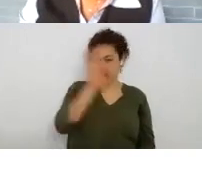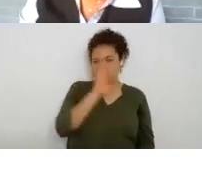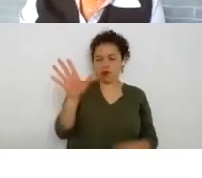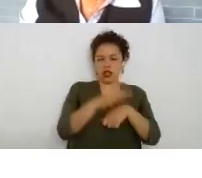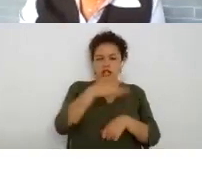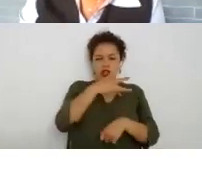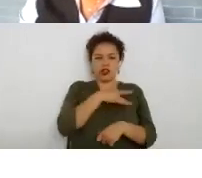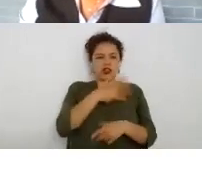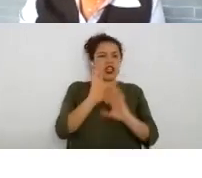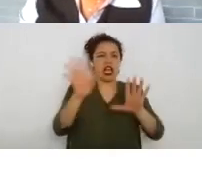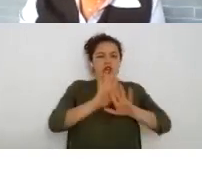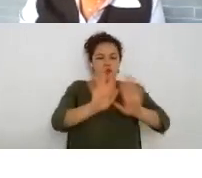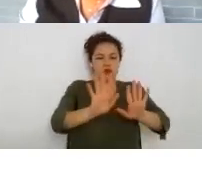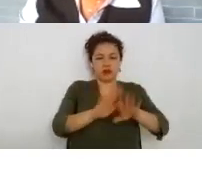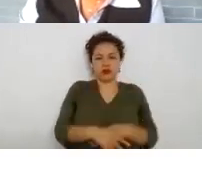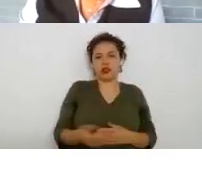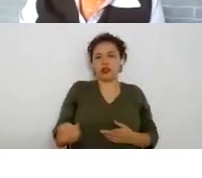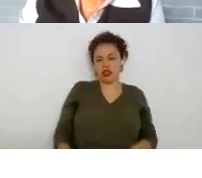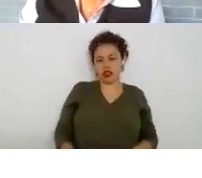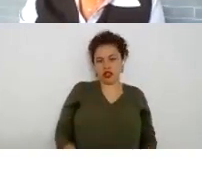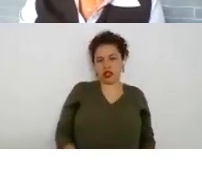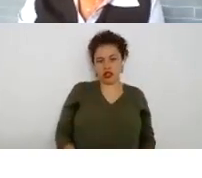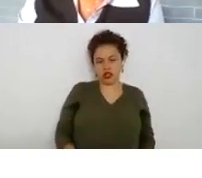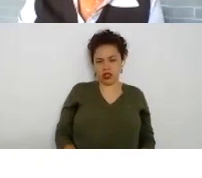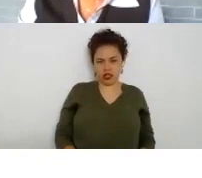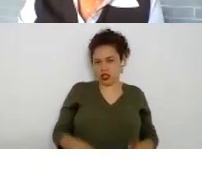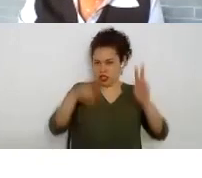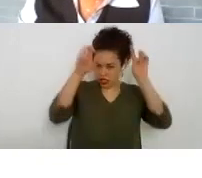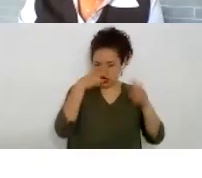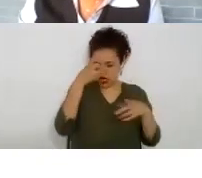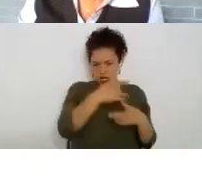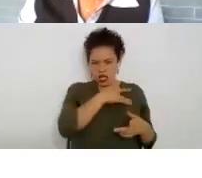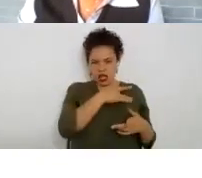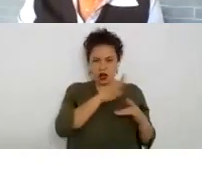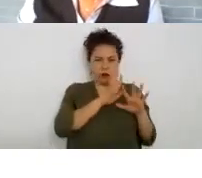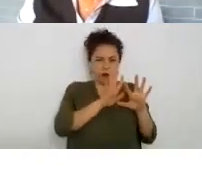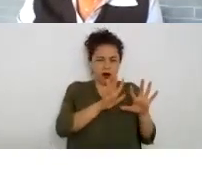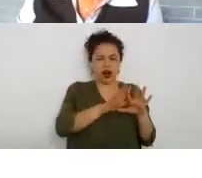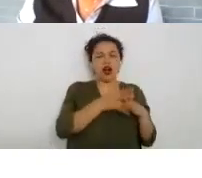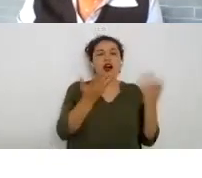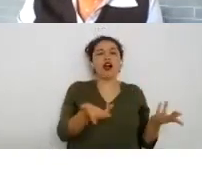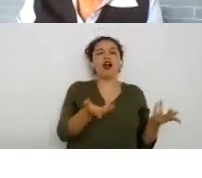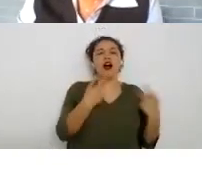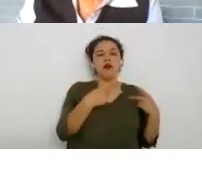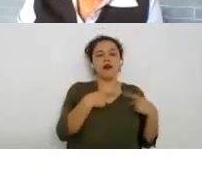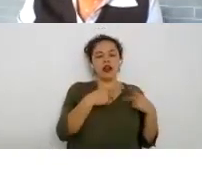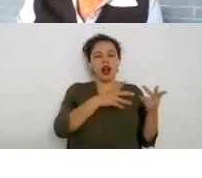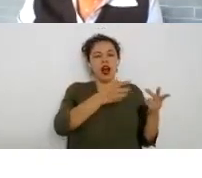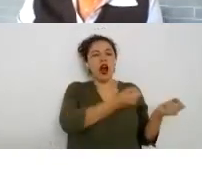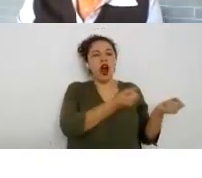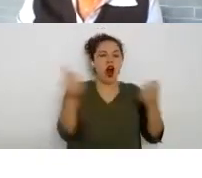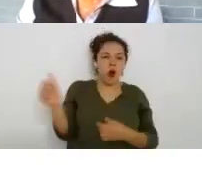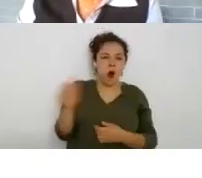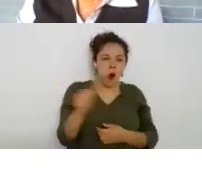Exactamente. Yo voy a desplazar, hablando de este tema de lo que comentan del paro, yo voy a desplazar a la víctima siempre y cuando